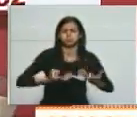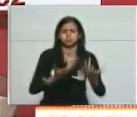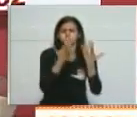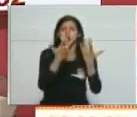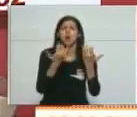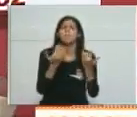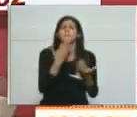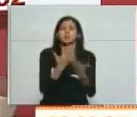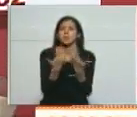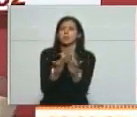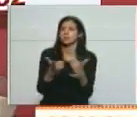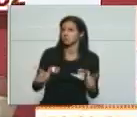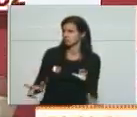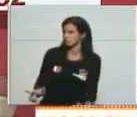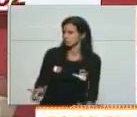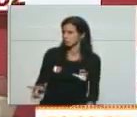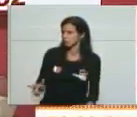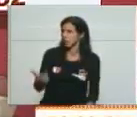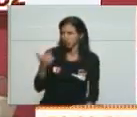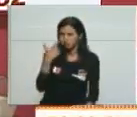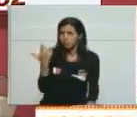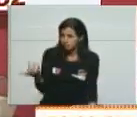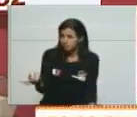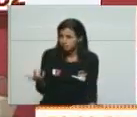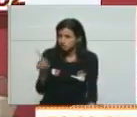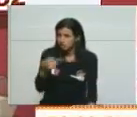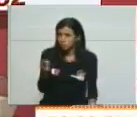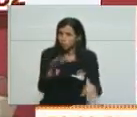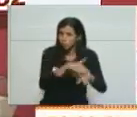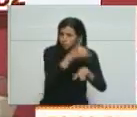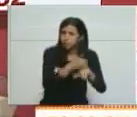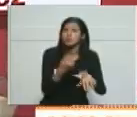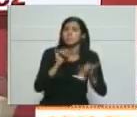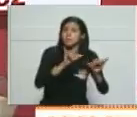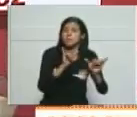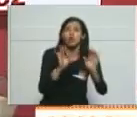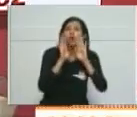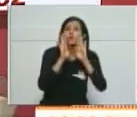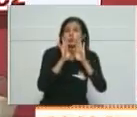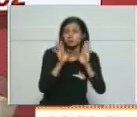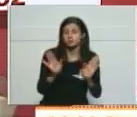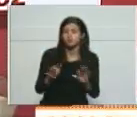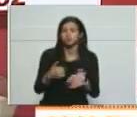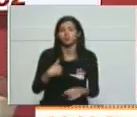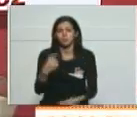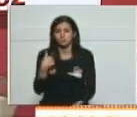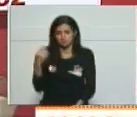Y entonces, cuéntame uno de vaqueros ahora, pues. Esto es mío, esto no es lo que está escrito aquí, perdón.